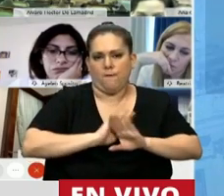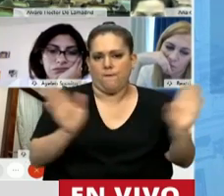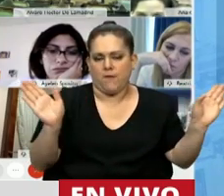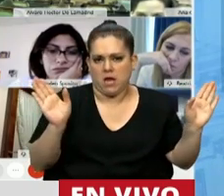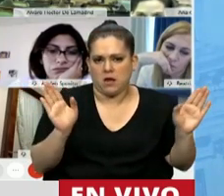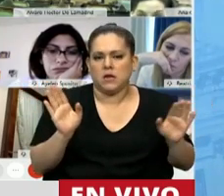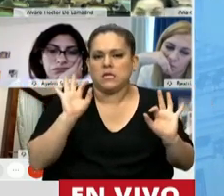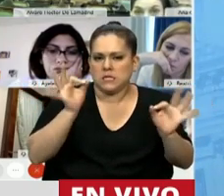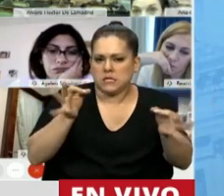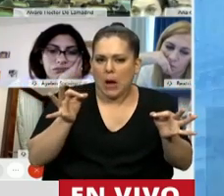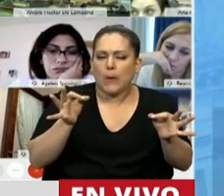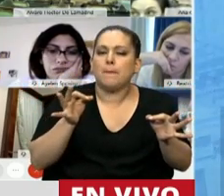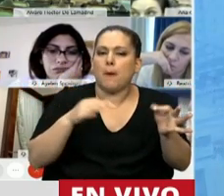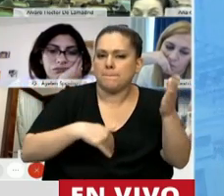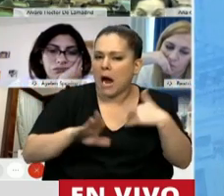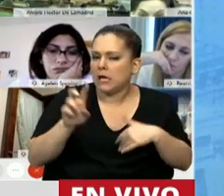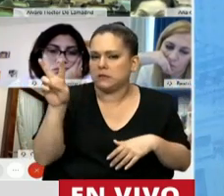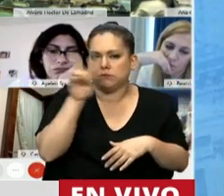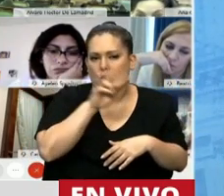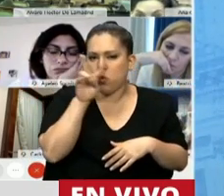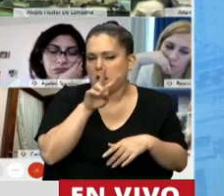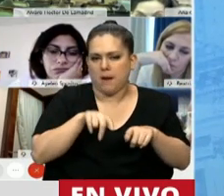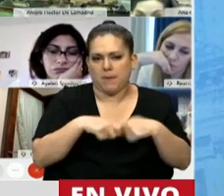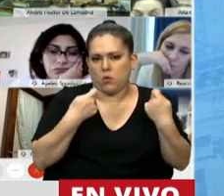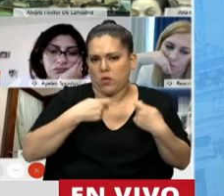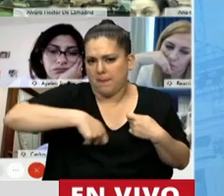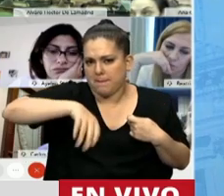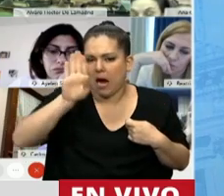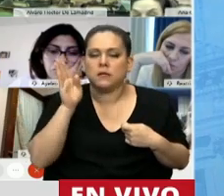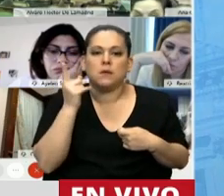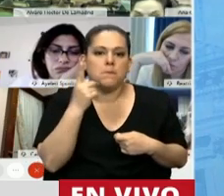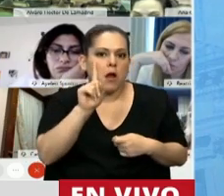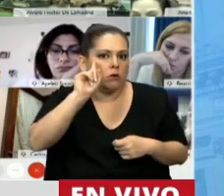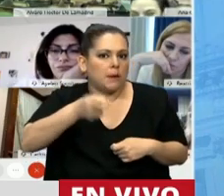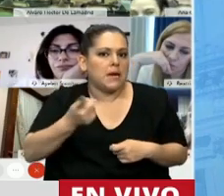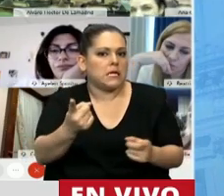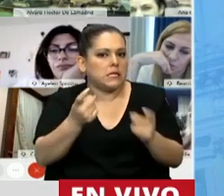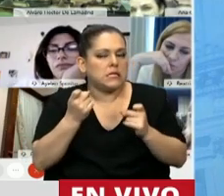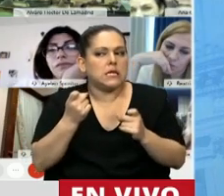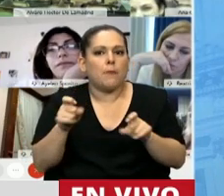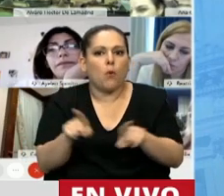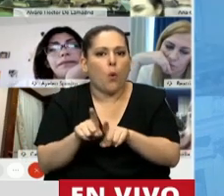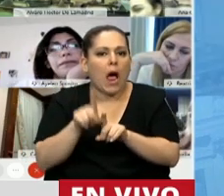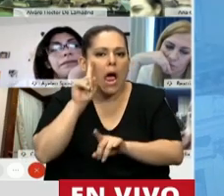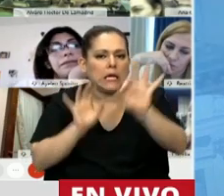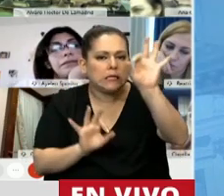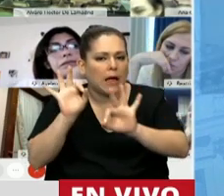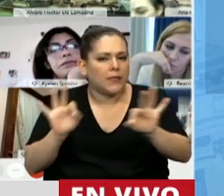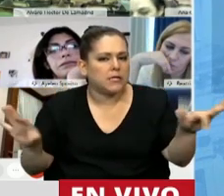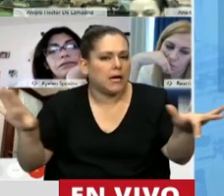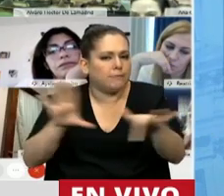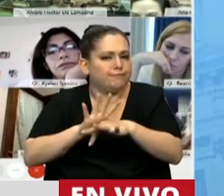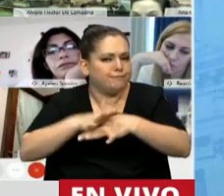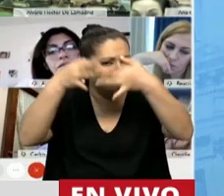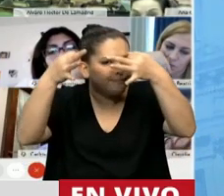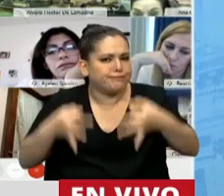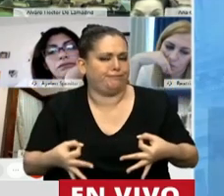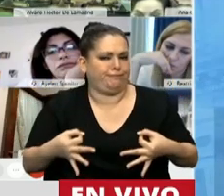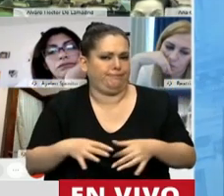cae con principal énfasis sobre las mujeres pero necesitamos tener datos confiables oportunos exhaustivos